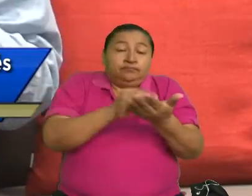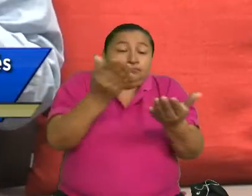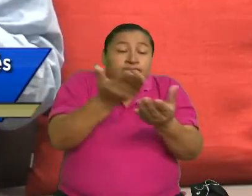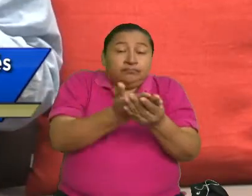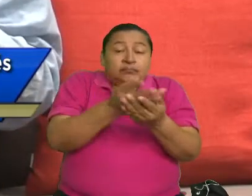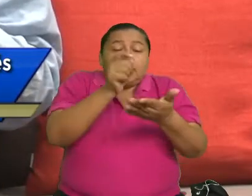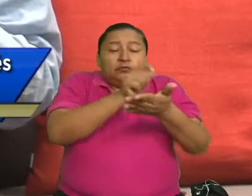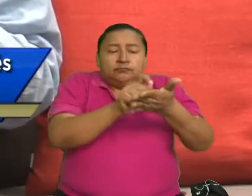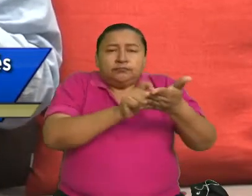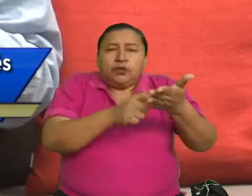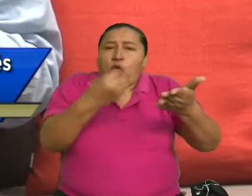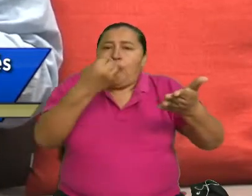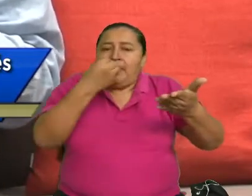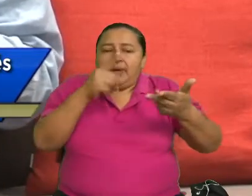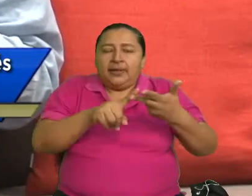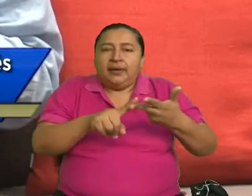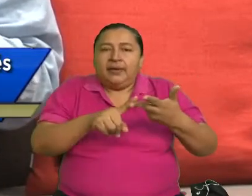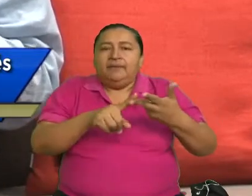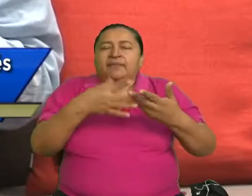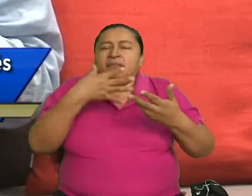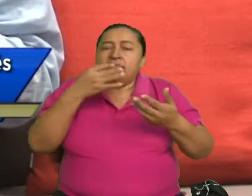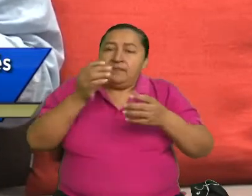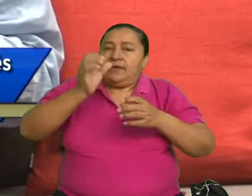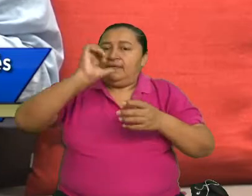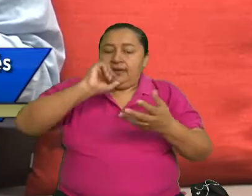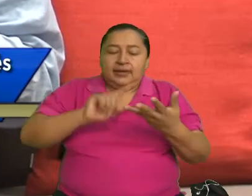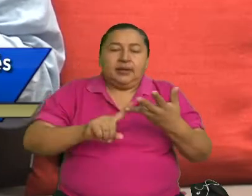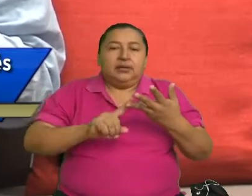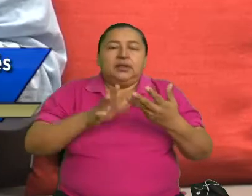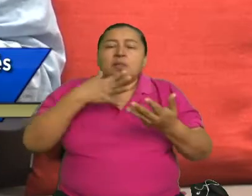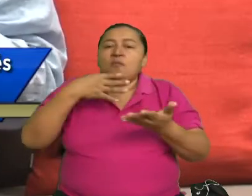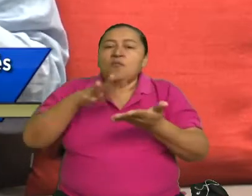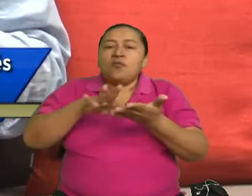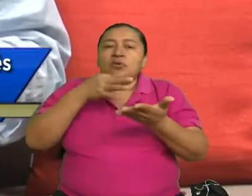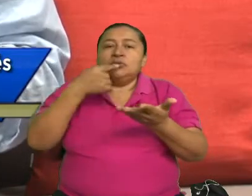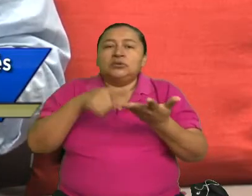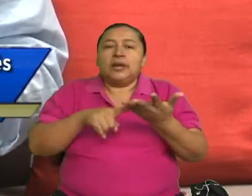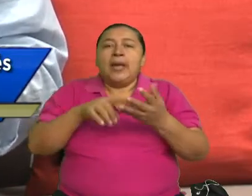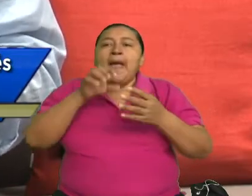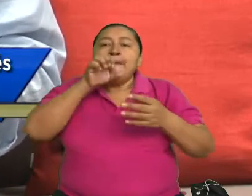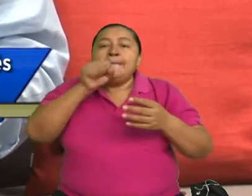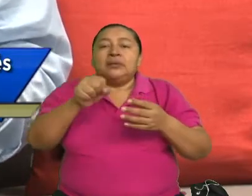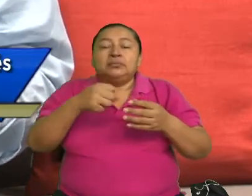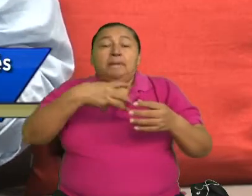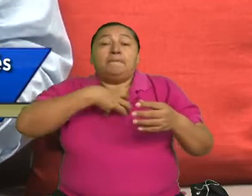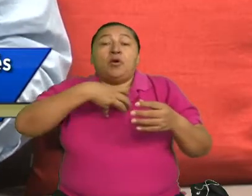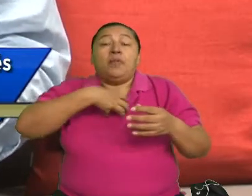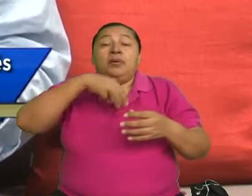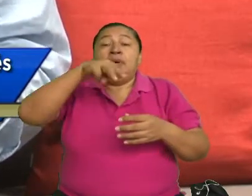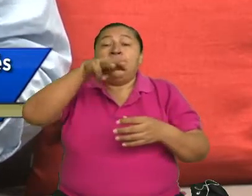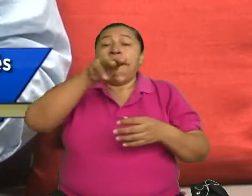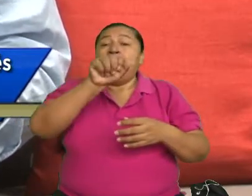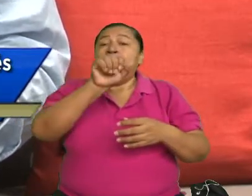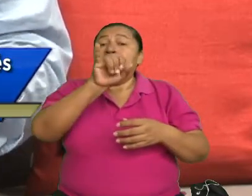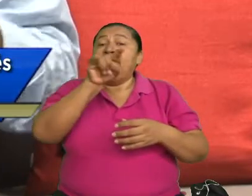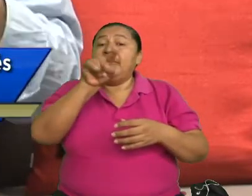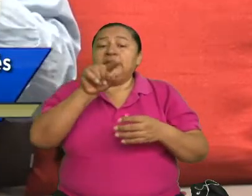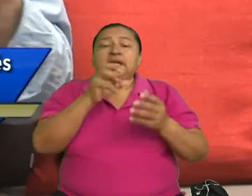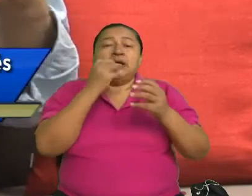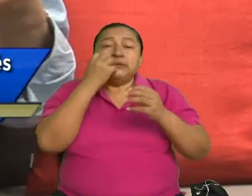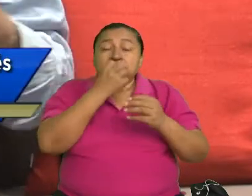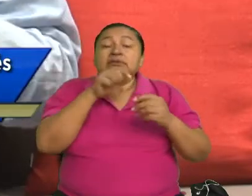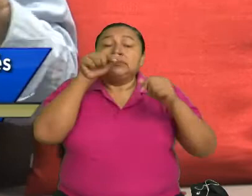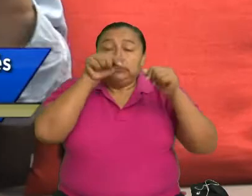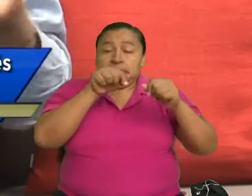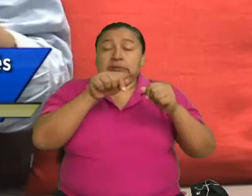comida, bebida, dulce y pan del maíz, nuestra raíz. A partir